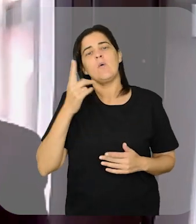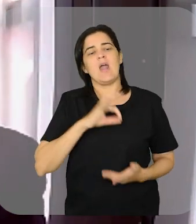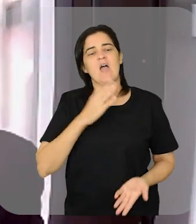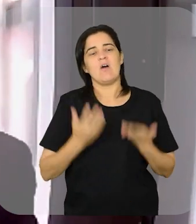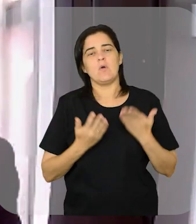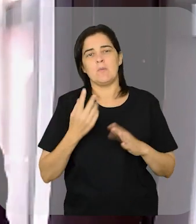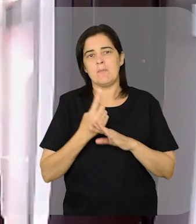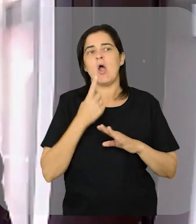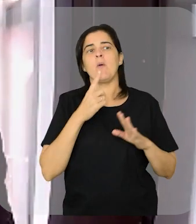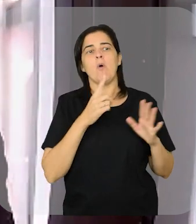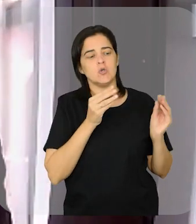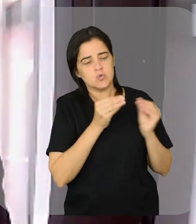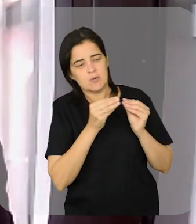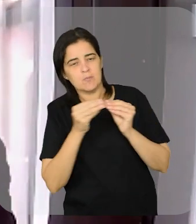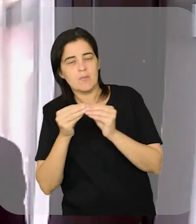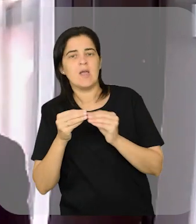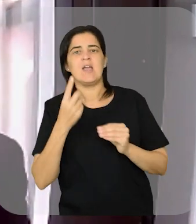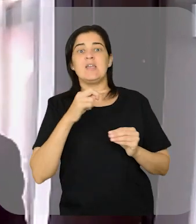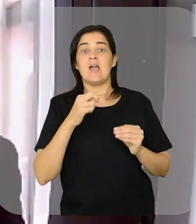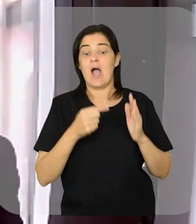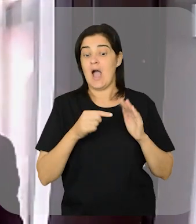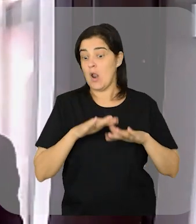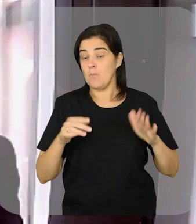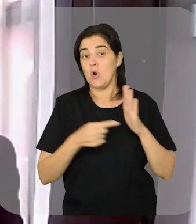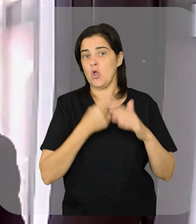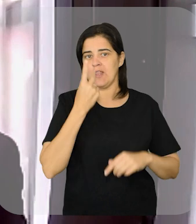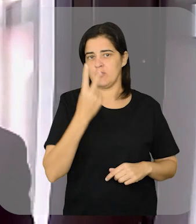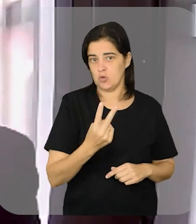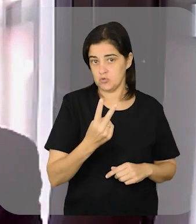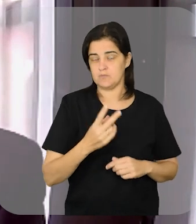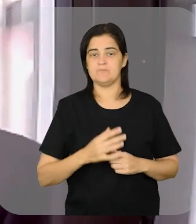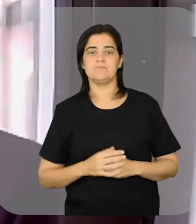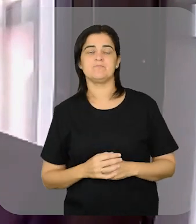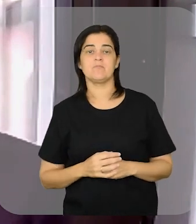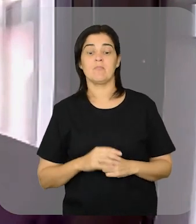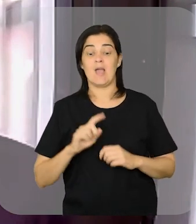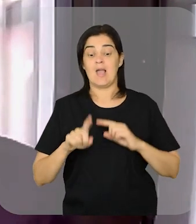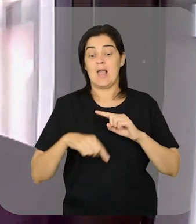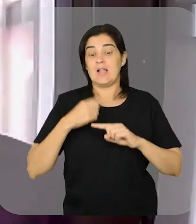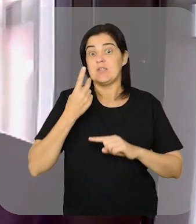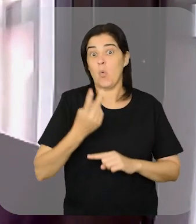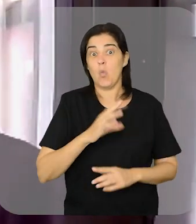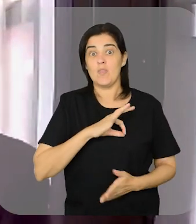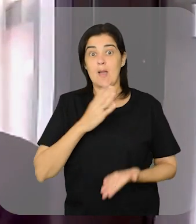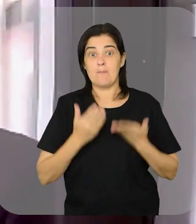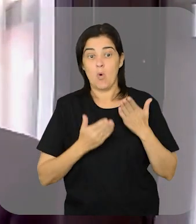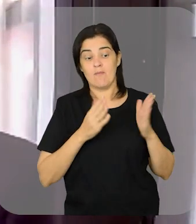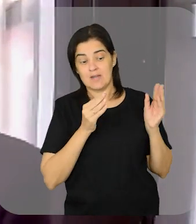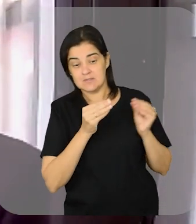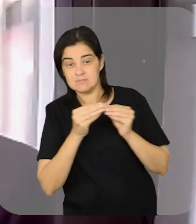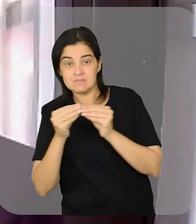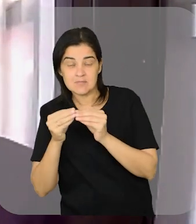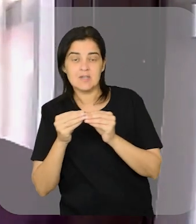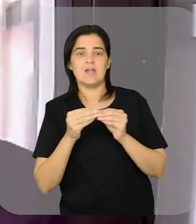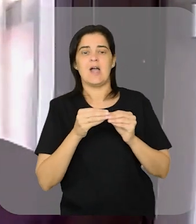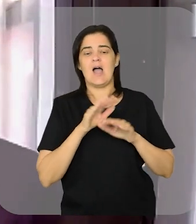primera evaluación sumativa y el alumno saca 2, ¿tá? En la segunda prueba sumativa que tú